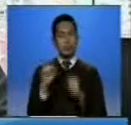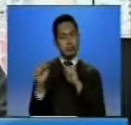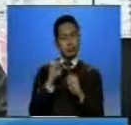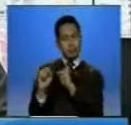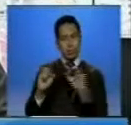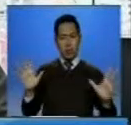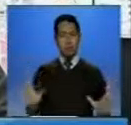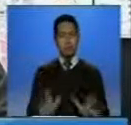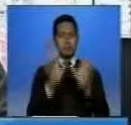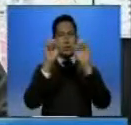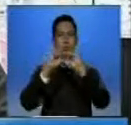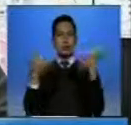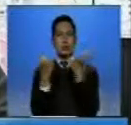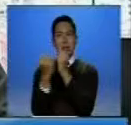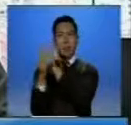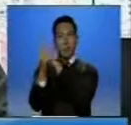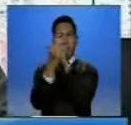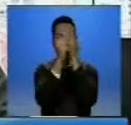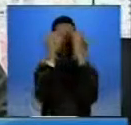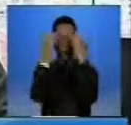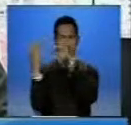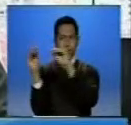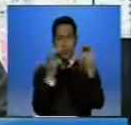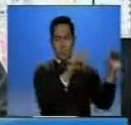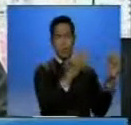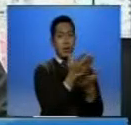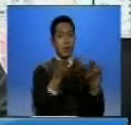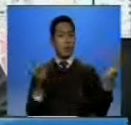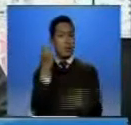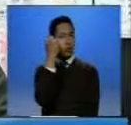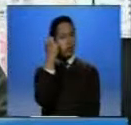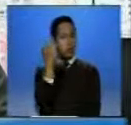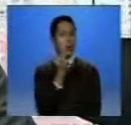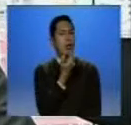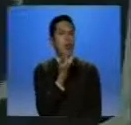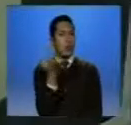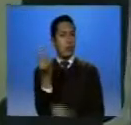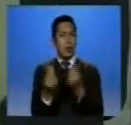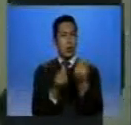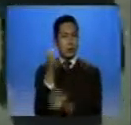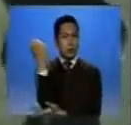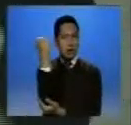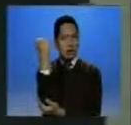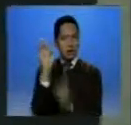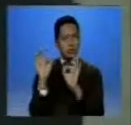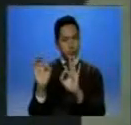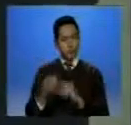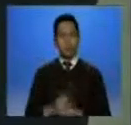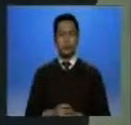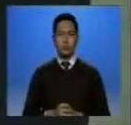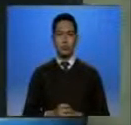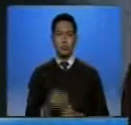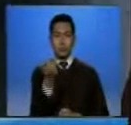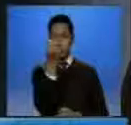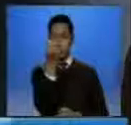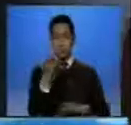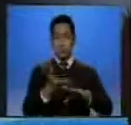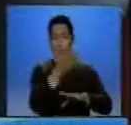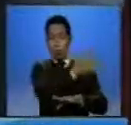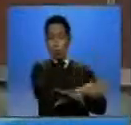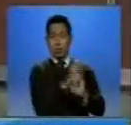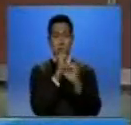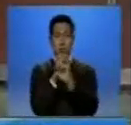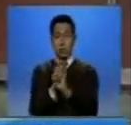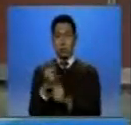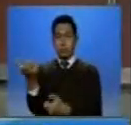de socialización para que las personas entiendan y sepan y cómo pueden hacer efectivos sus derechos. Los montos que se encontraban en la institución anterior podrán ser